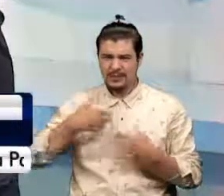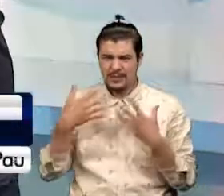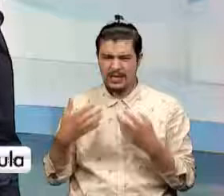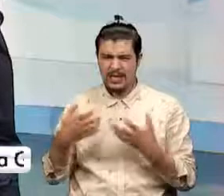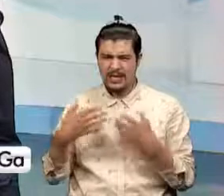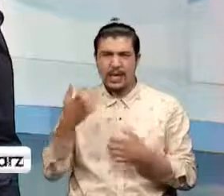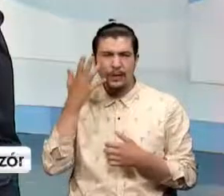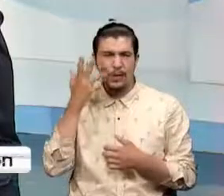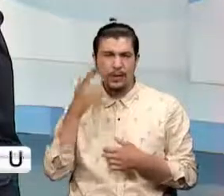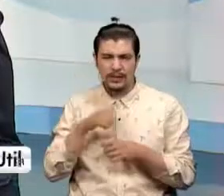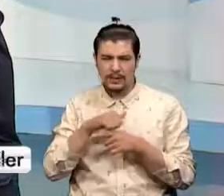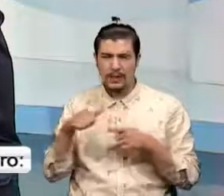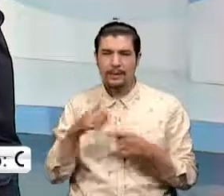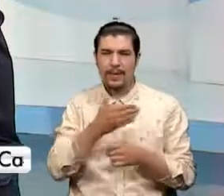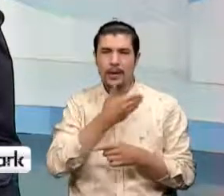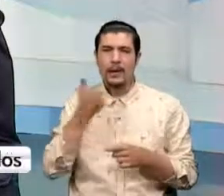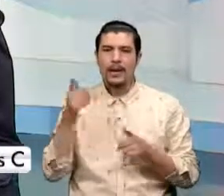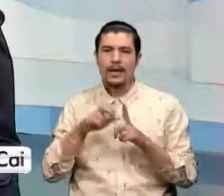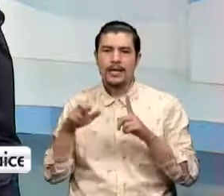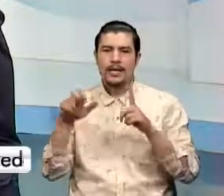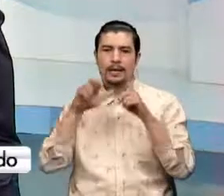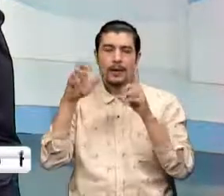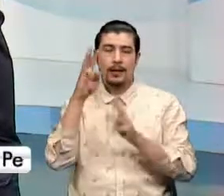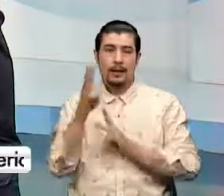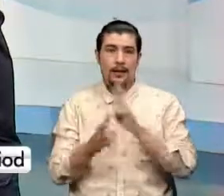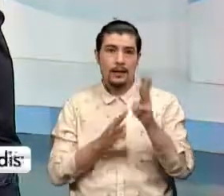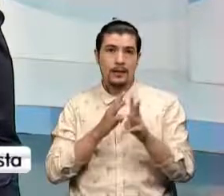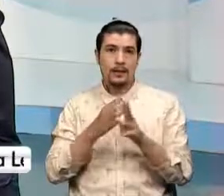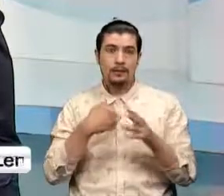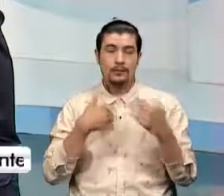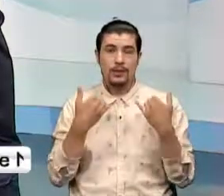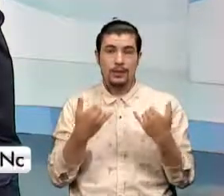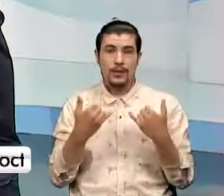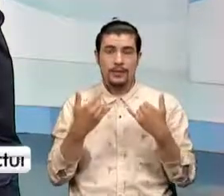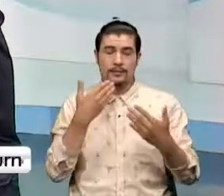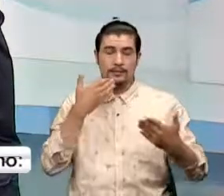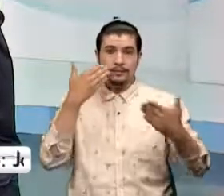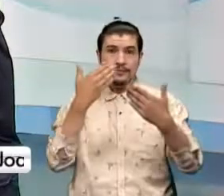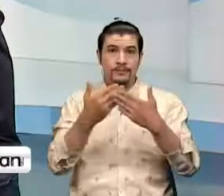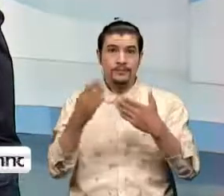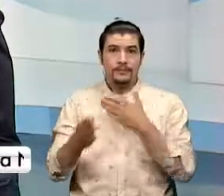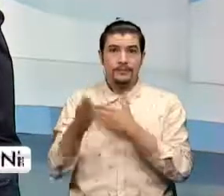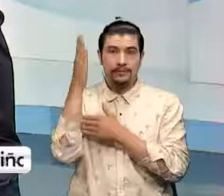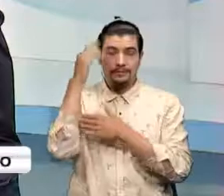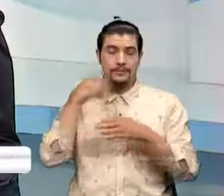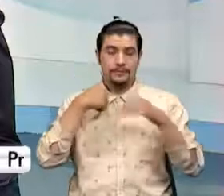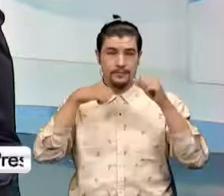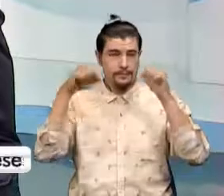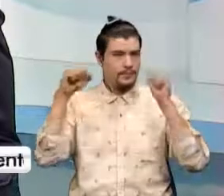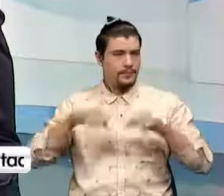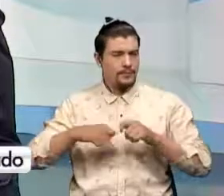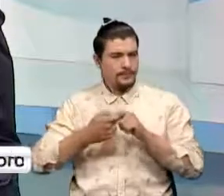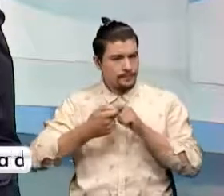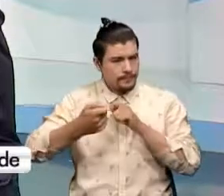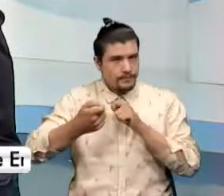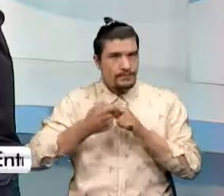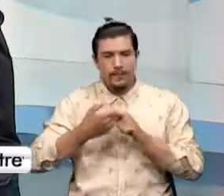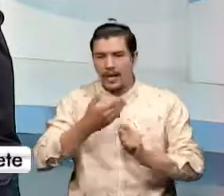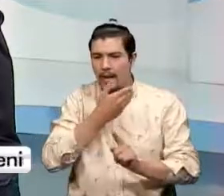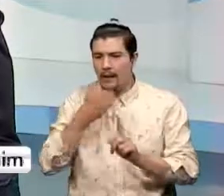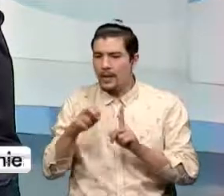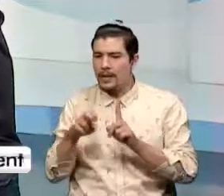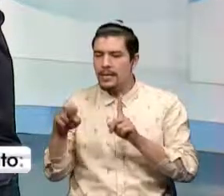pasa, estar más cerca del récord mundial, y hoy, gracias a Dios, lo logré estar un poco más cerca, más o